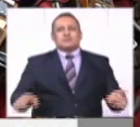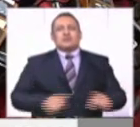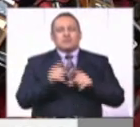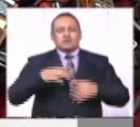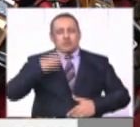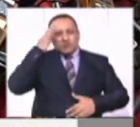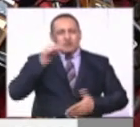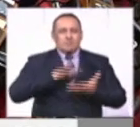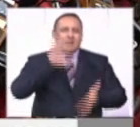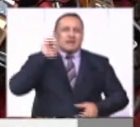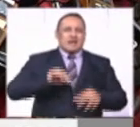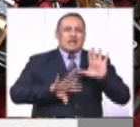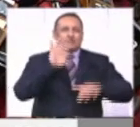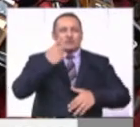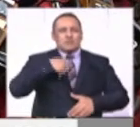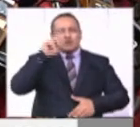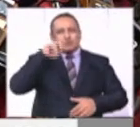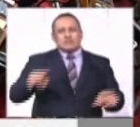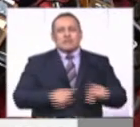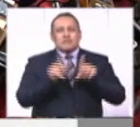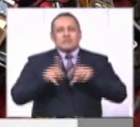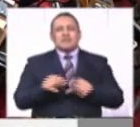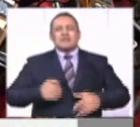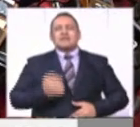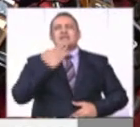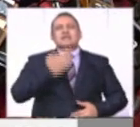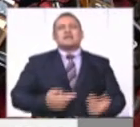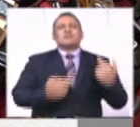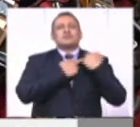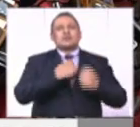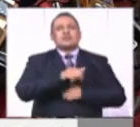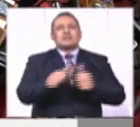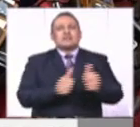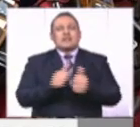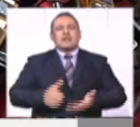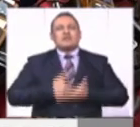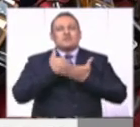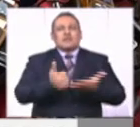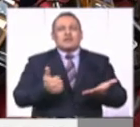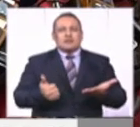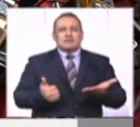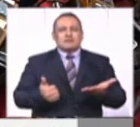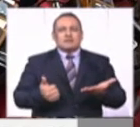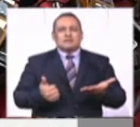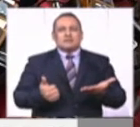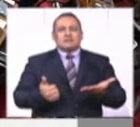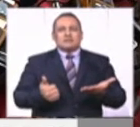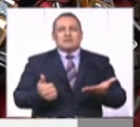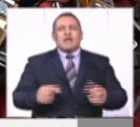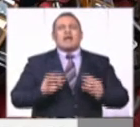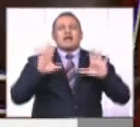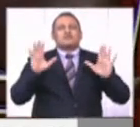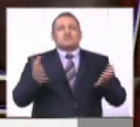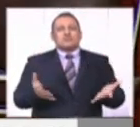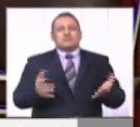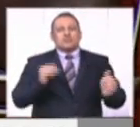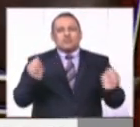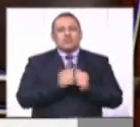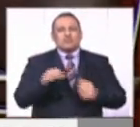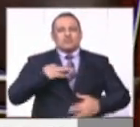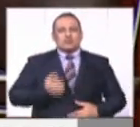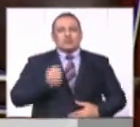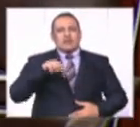que más de 14 millones señor presidente a ver qué beneficio ha traído acaso el señor